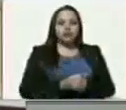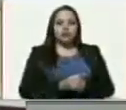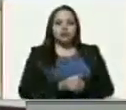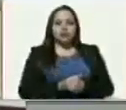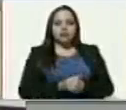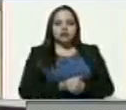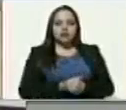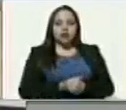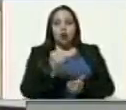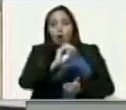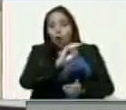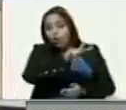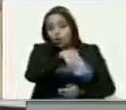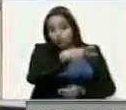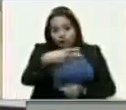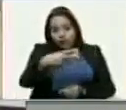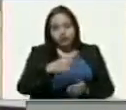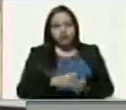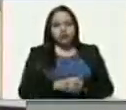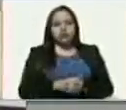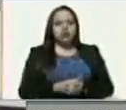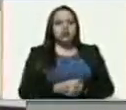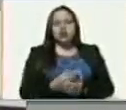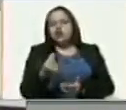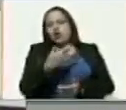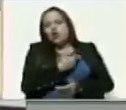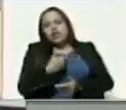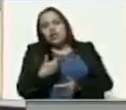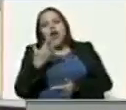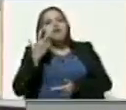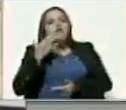los euros, quien no quiera, vamos a llamarlo de alguna